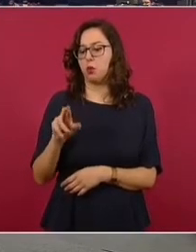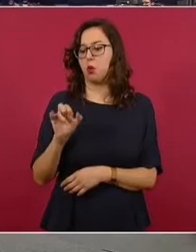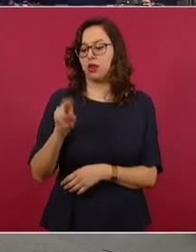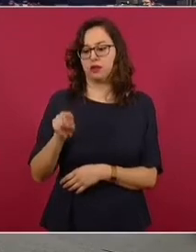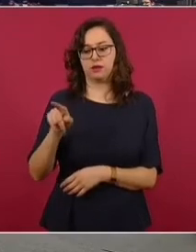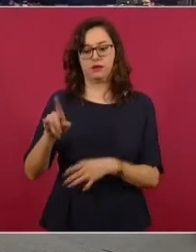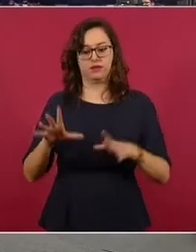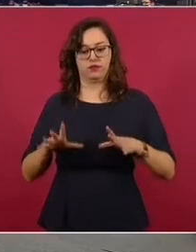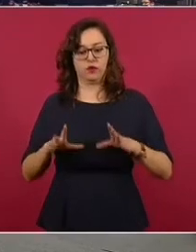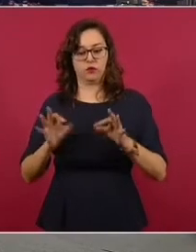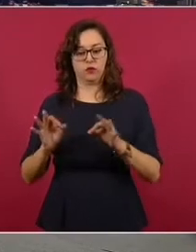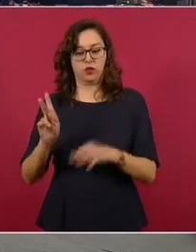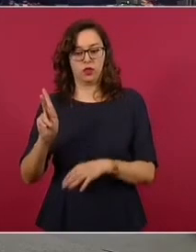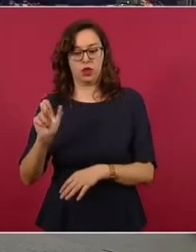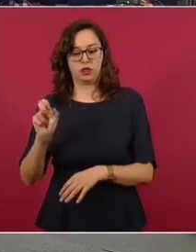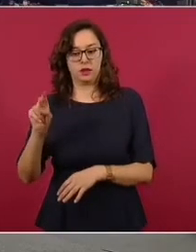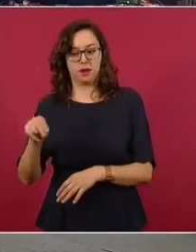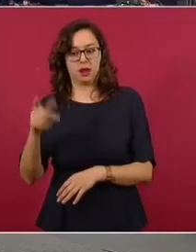pues no tenían que ver